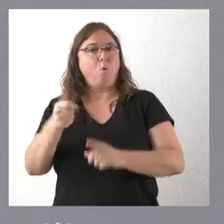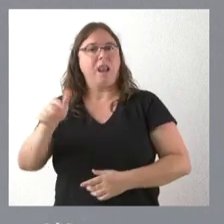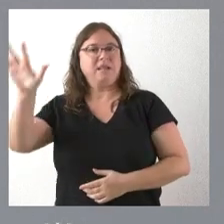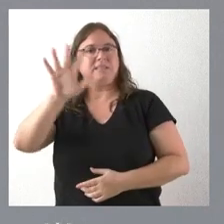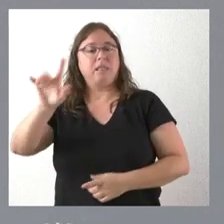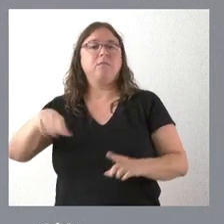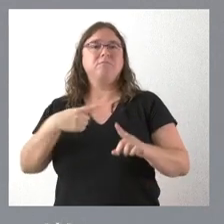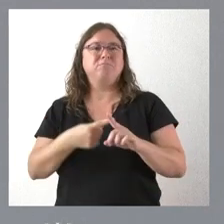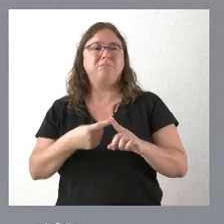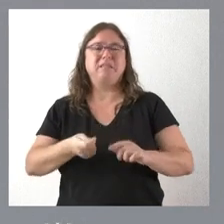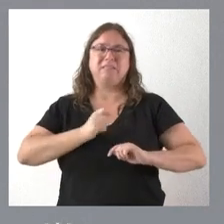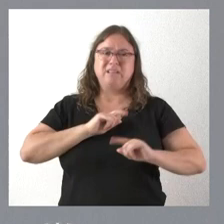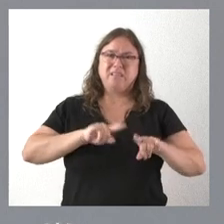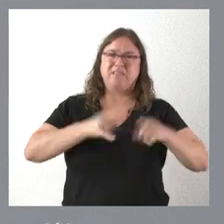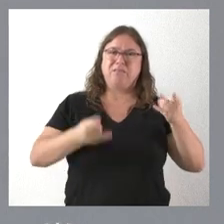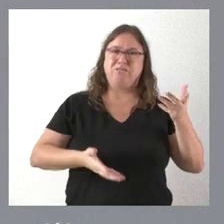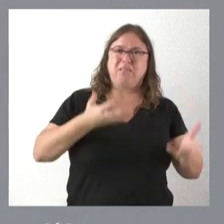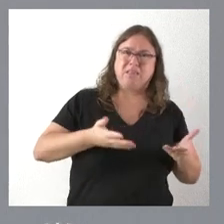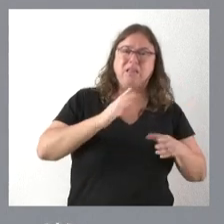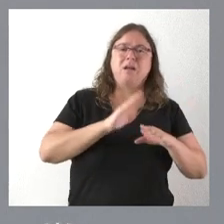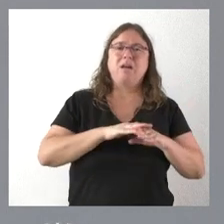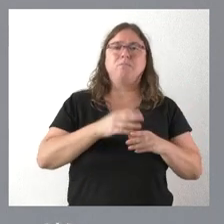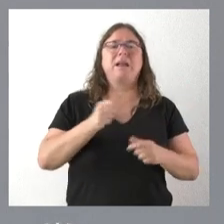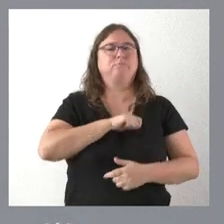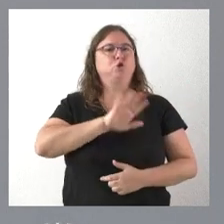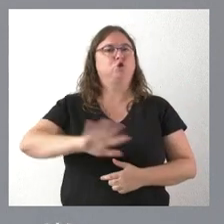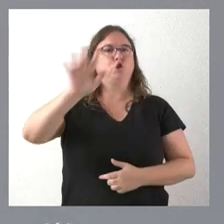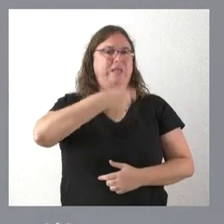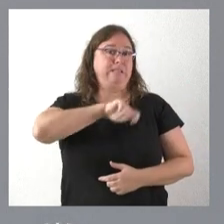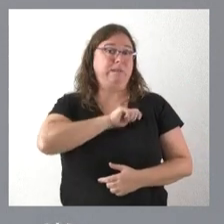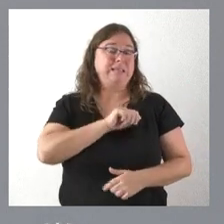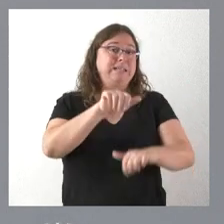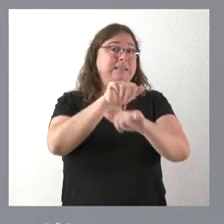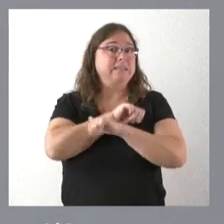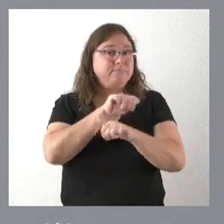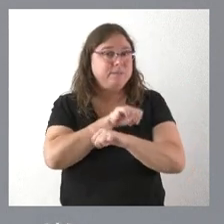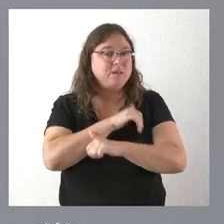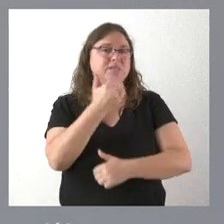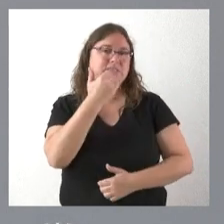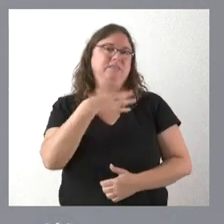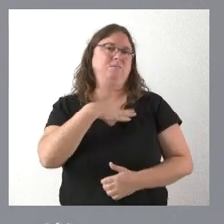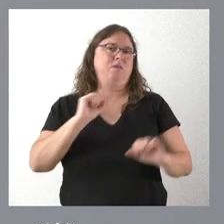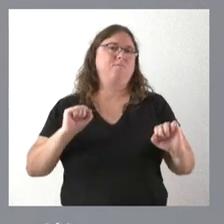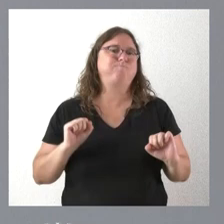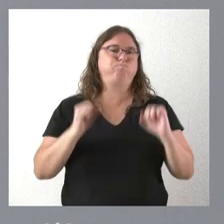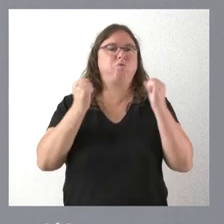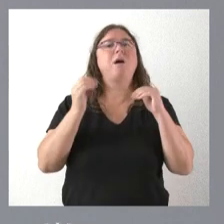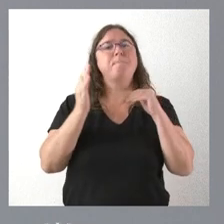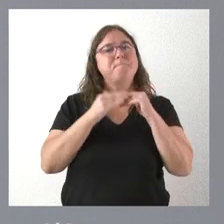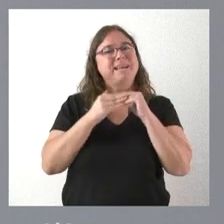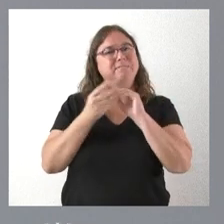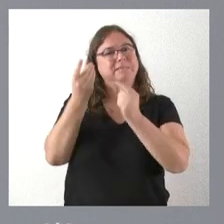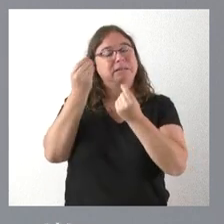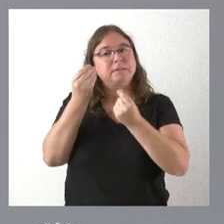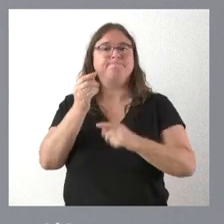sino sería una inseguridad una indefinición sobre todas las administraciones públicas de España nosotros creemos que si podemos al menos resolver esas claves sería